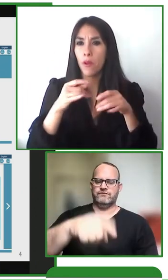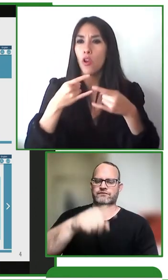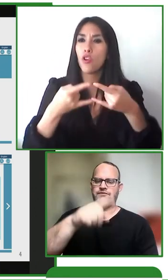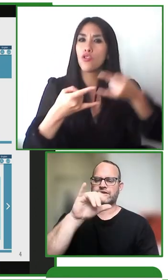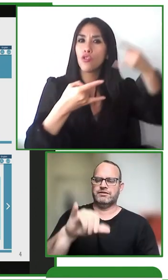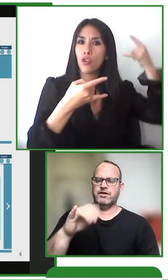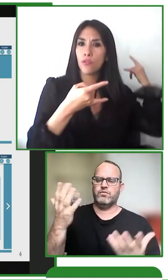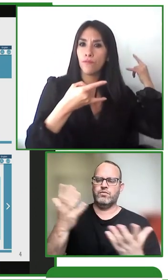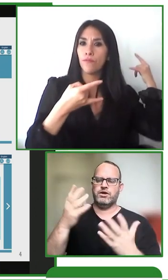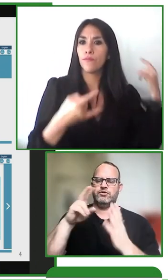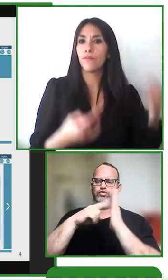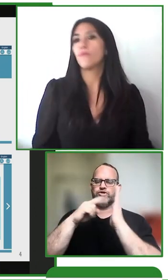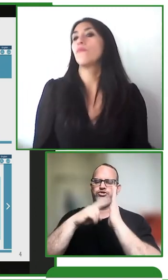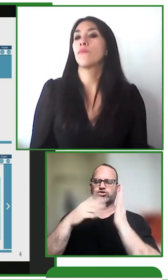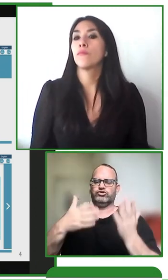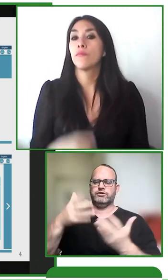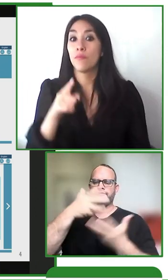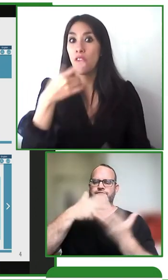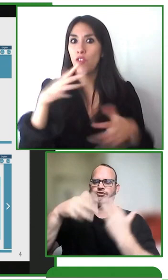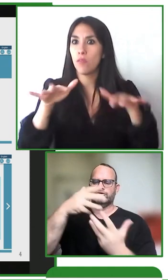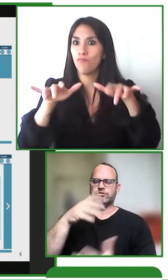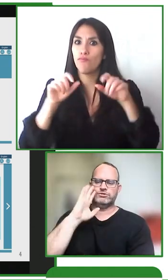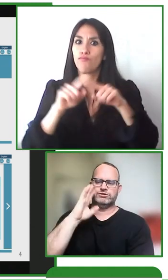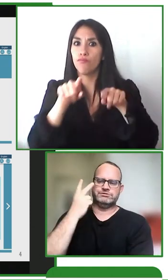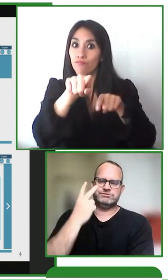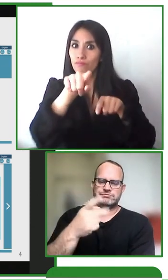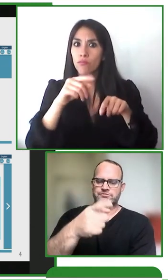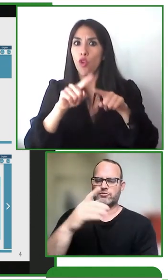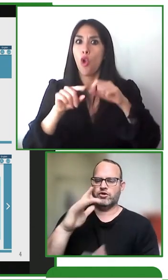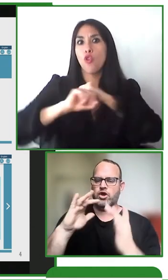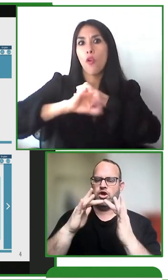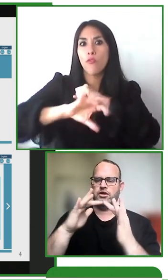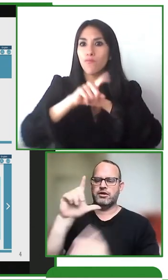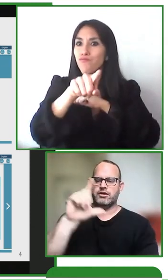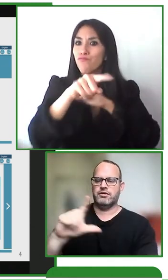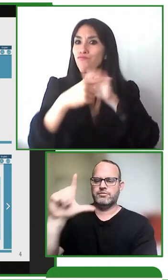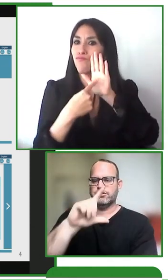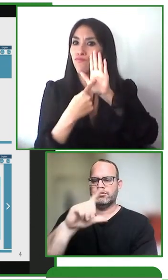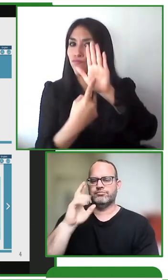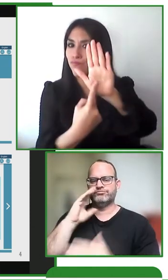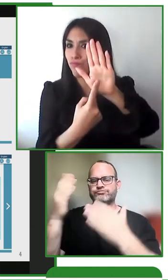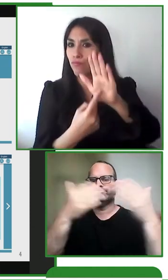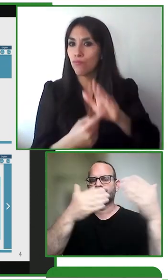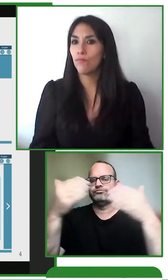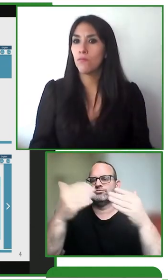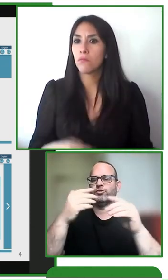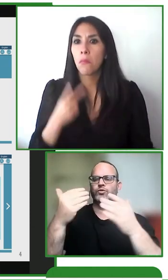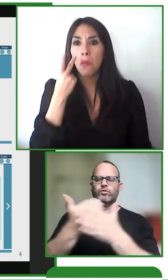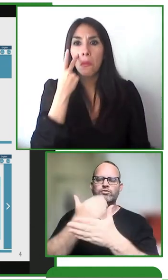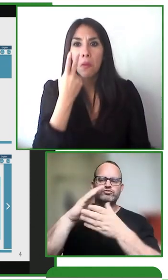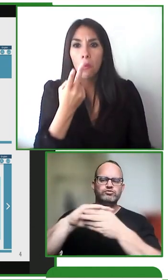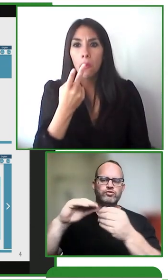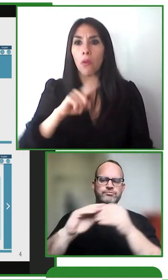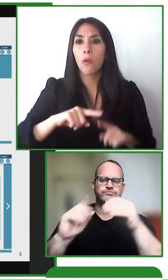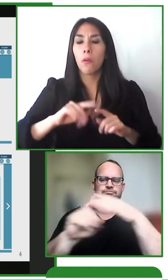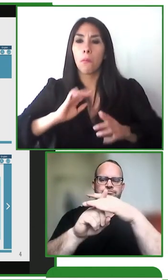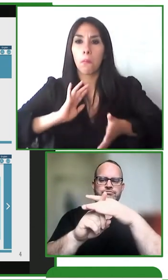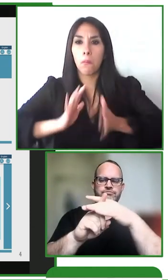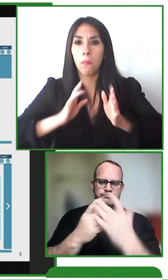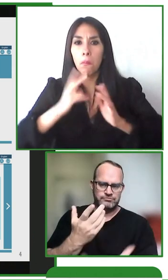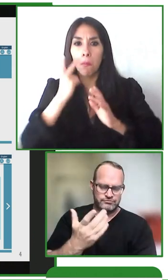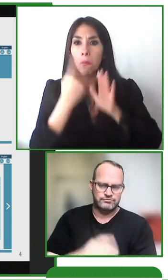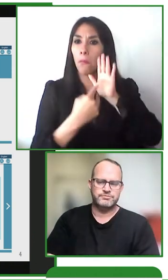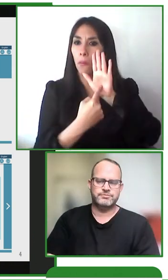En esta diapositiva muestro cómo se ve la plataforma y en el otro lado muestro cómo es la interfaz